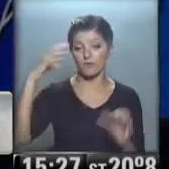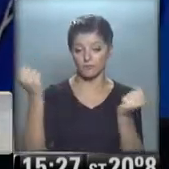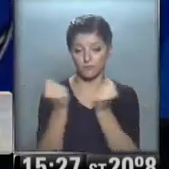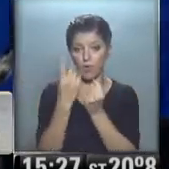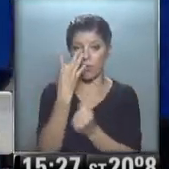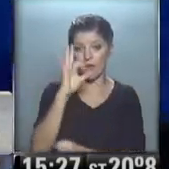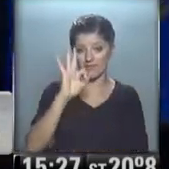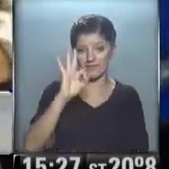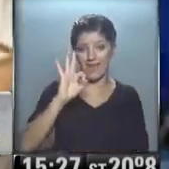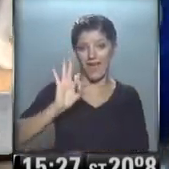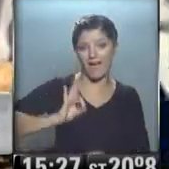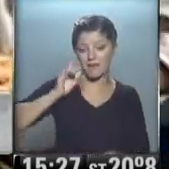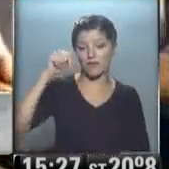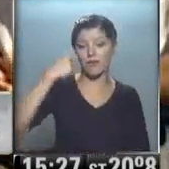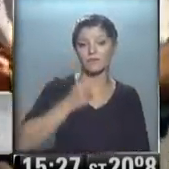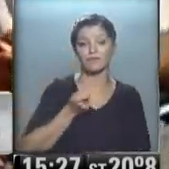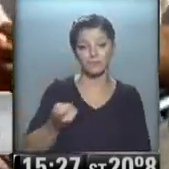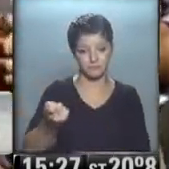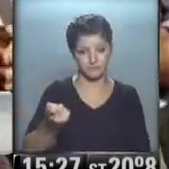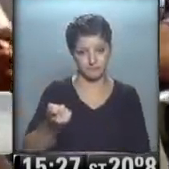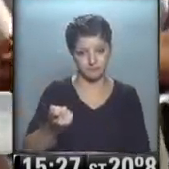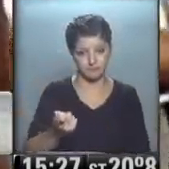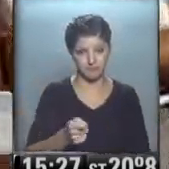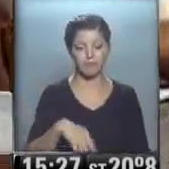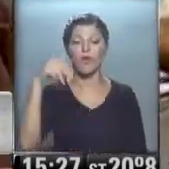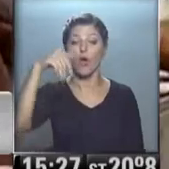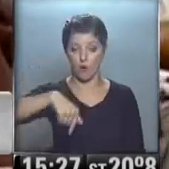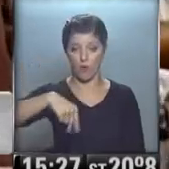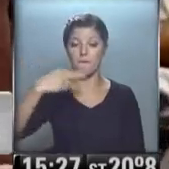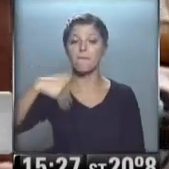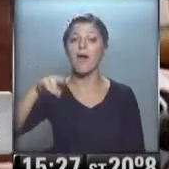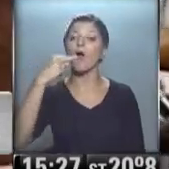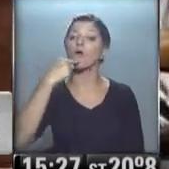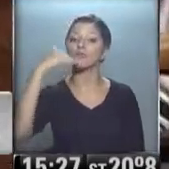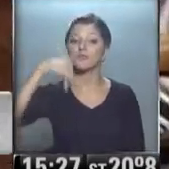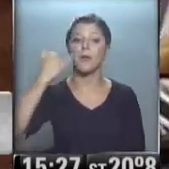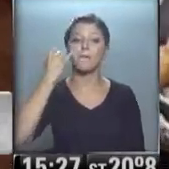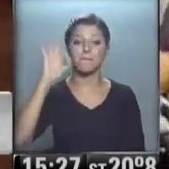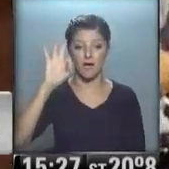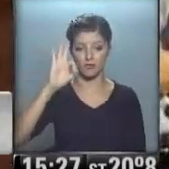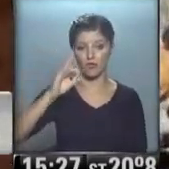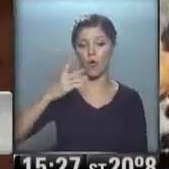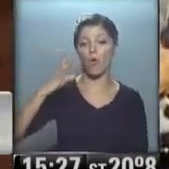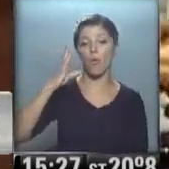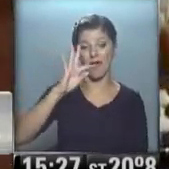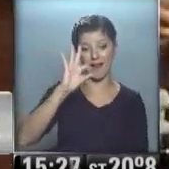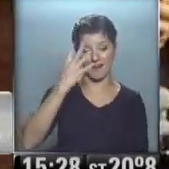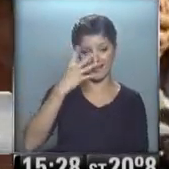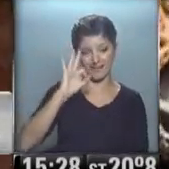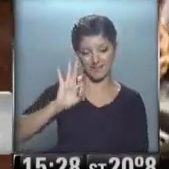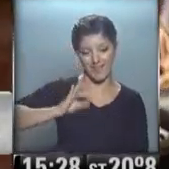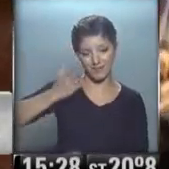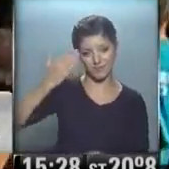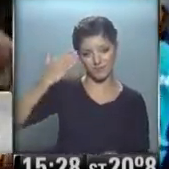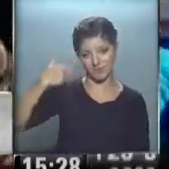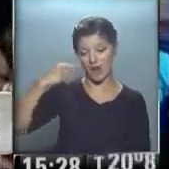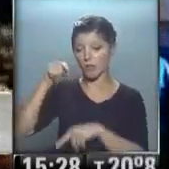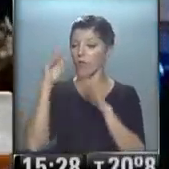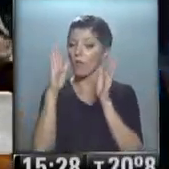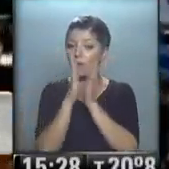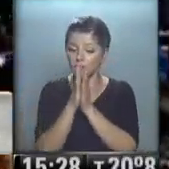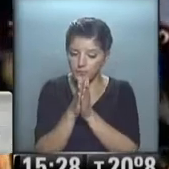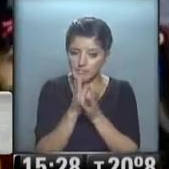años de su muerte, ahora nada más, el 11 de mayo de hace 40 años, ese día regresando de dar una